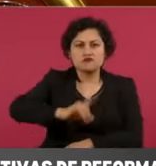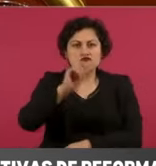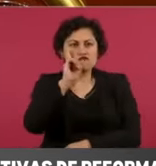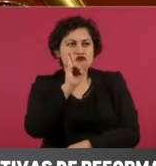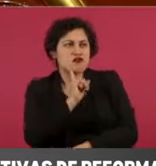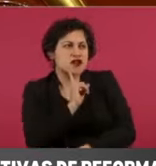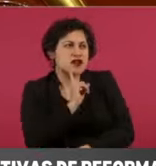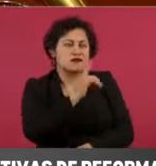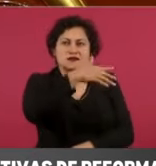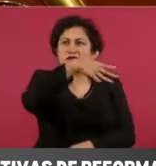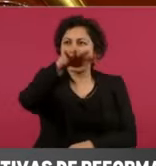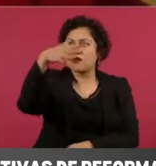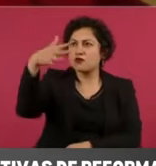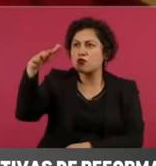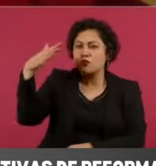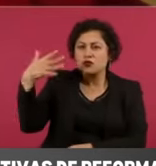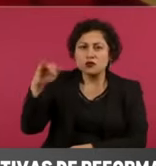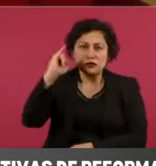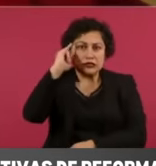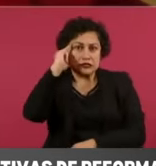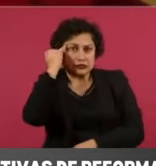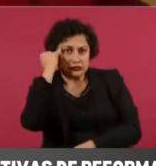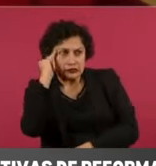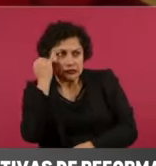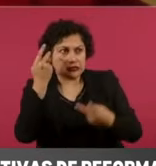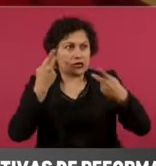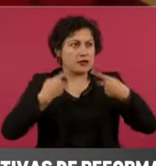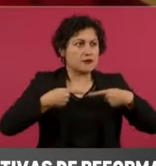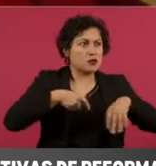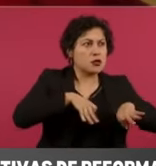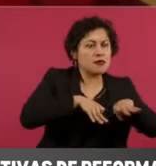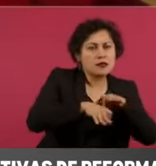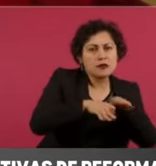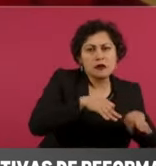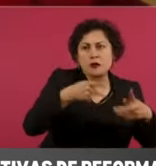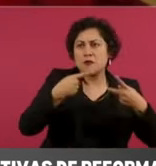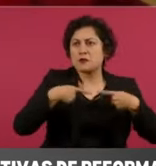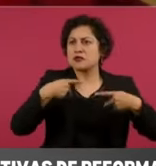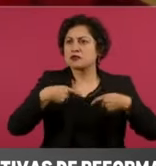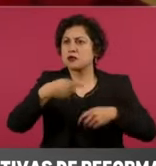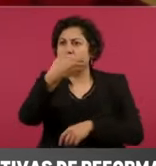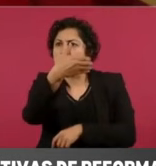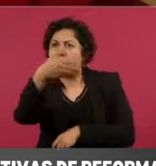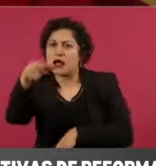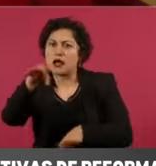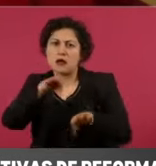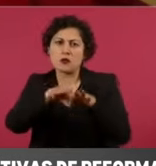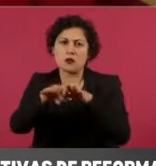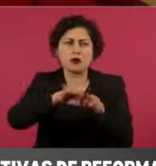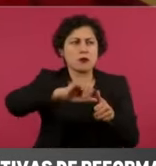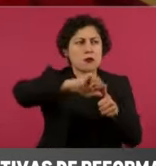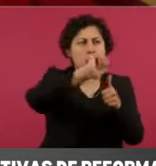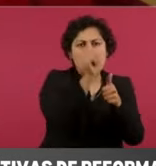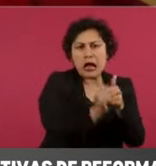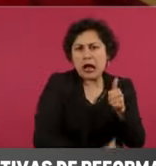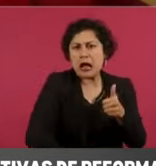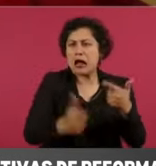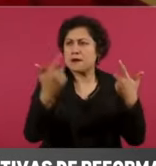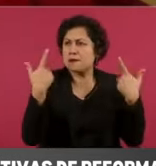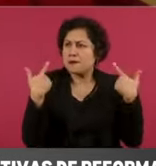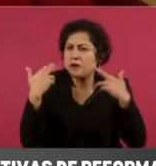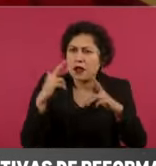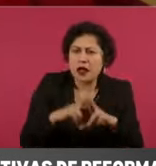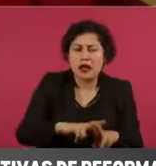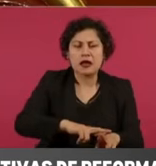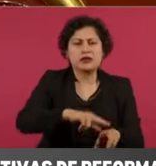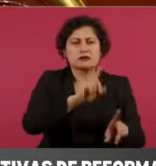indígenas, los campesinos, los trabajadores, los artistas, las maestras, maestros, los